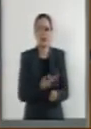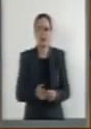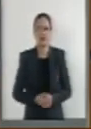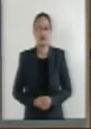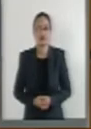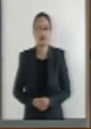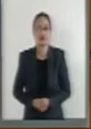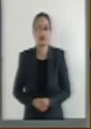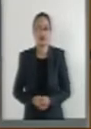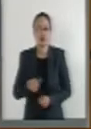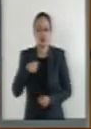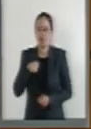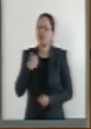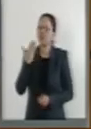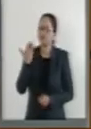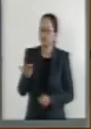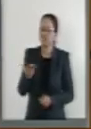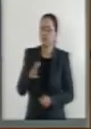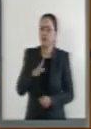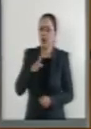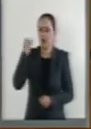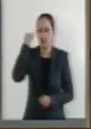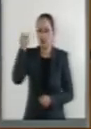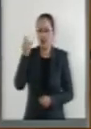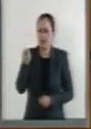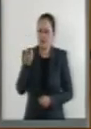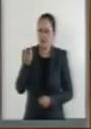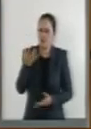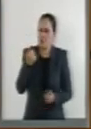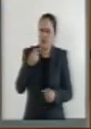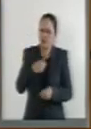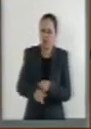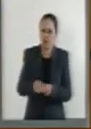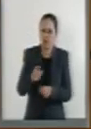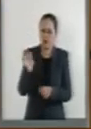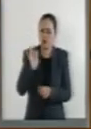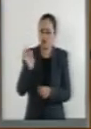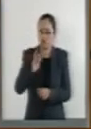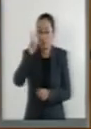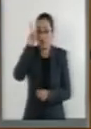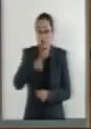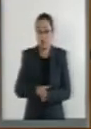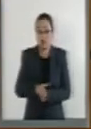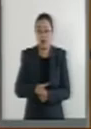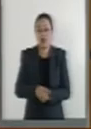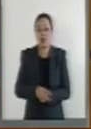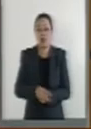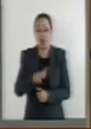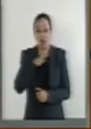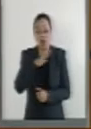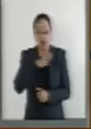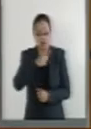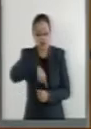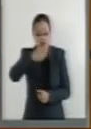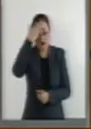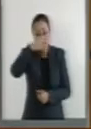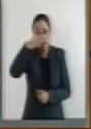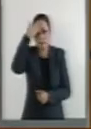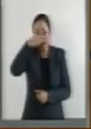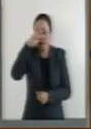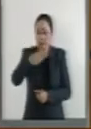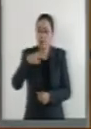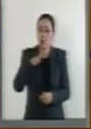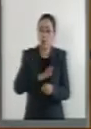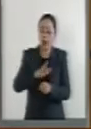Yo me permití plantearles que eso no afectaría si ex ante se tiene pleno conocimiento de la